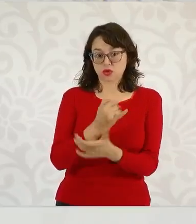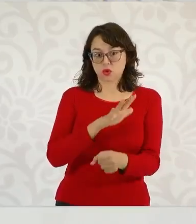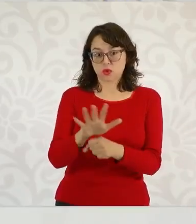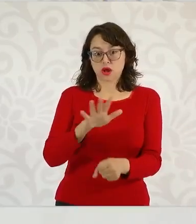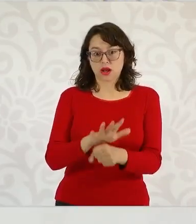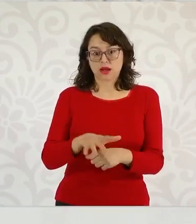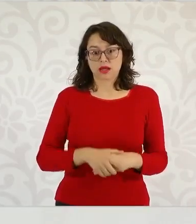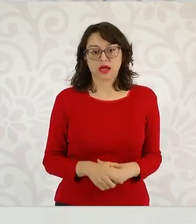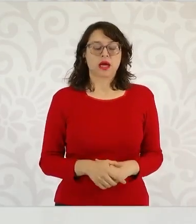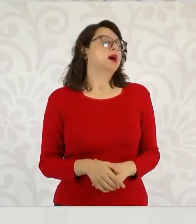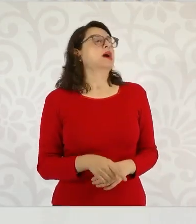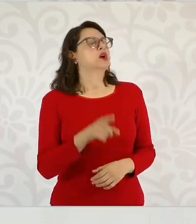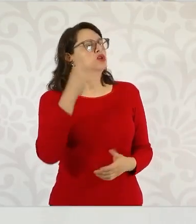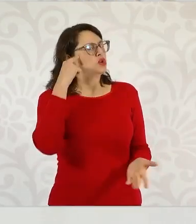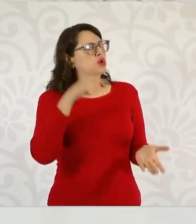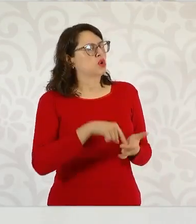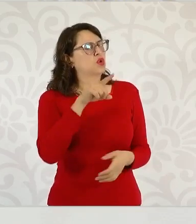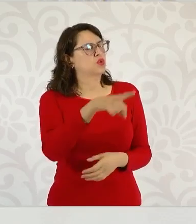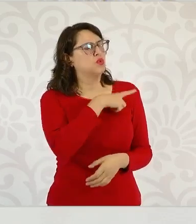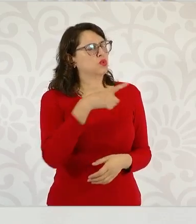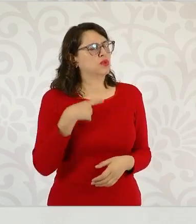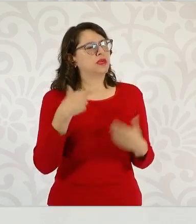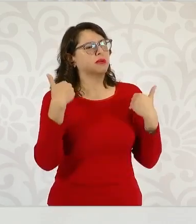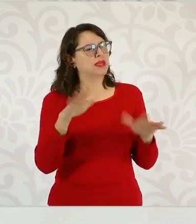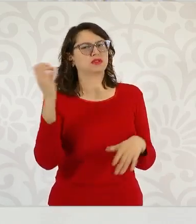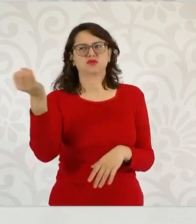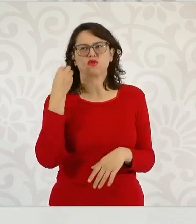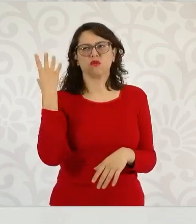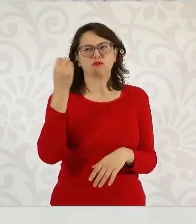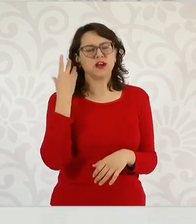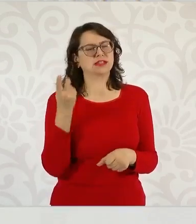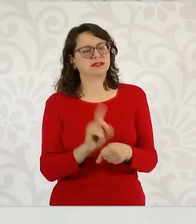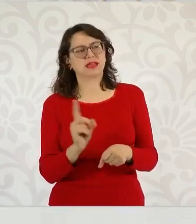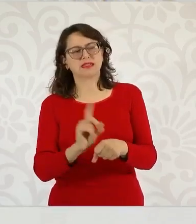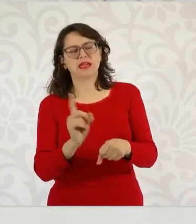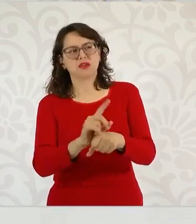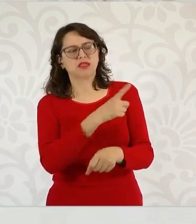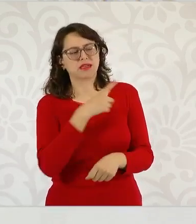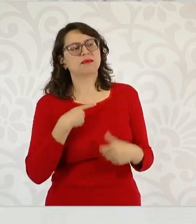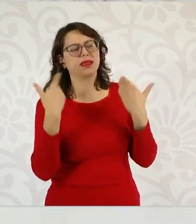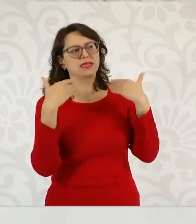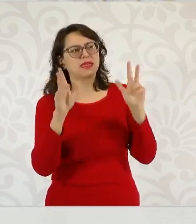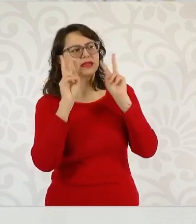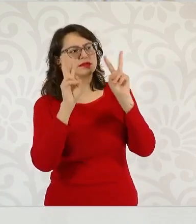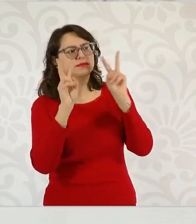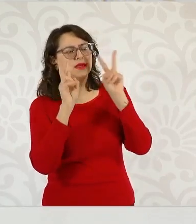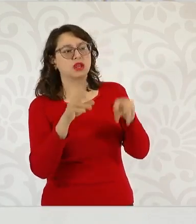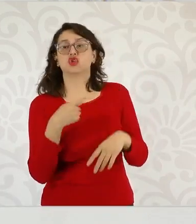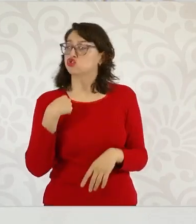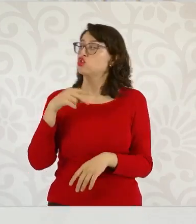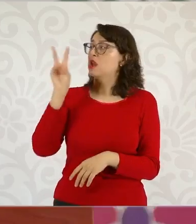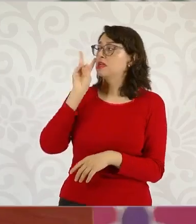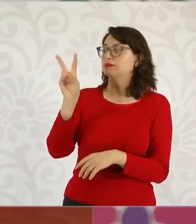escucharas las mañaneras. Las escucho todos los días, sí. Fíjate que eso lo dije como 2 semanas después de